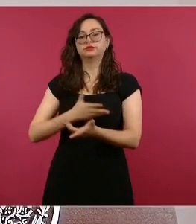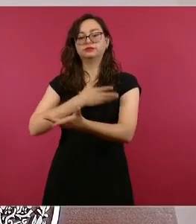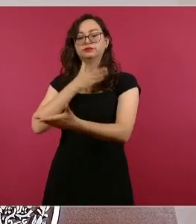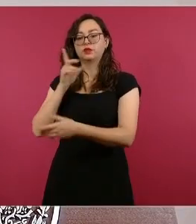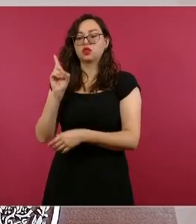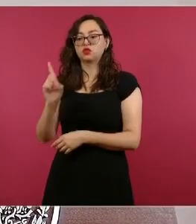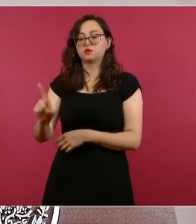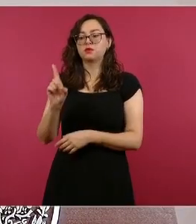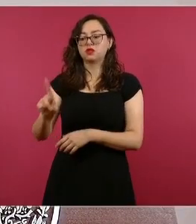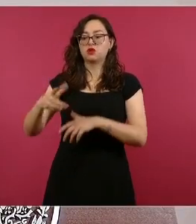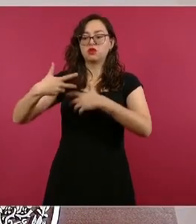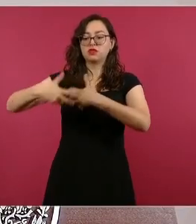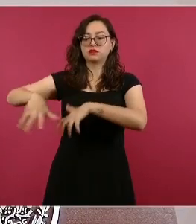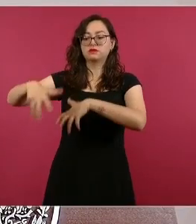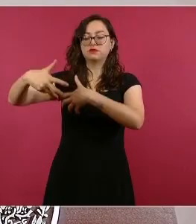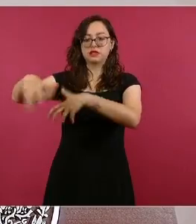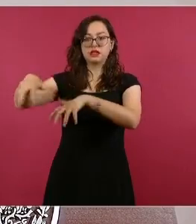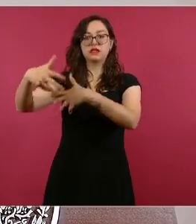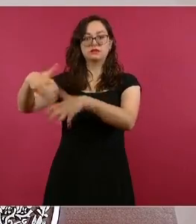en el desfile en Puebla,